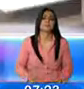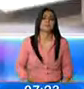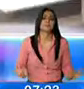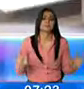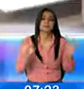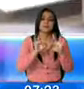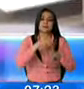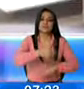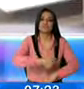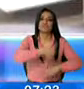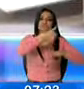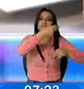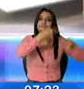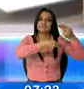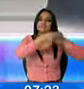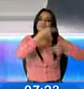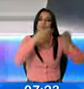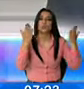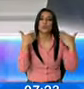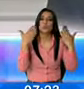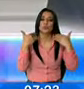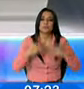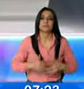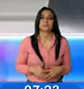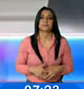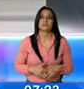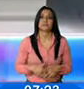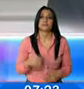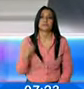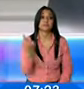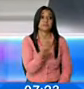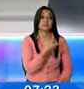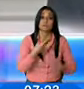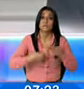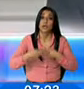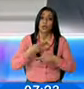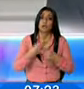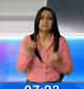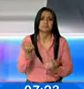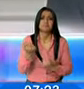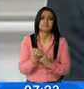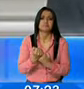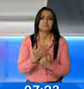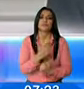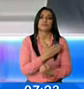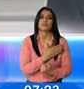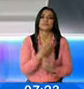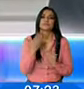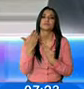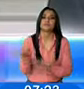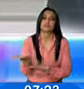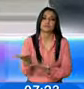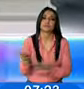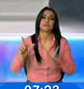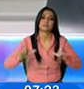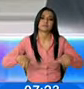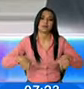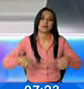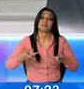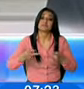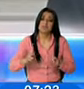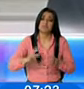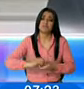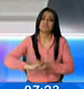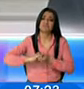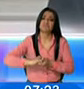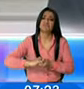para la Cámara de Comercio de Guayaquil. Nosotros como comerciantes hemos decidido dar un voto de confianza y vamos a también a extender la mano,